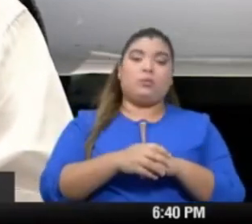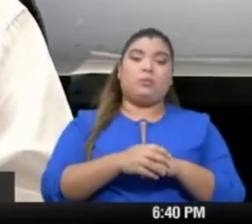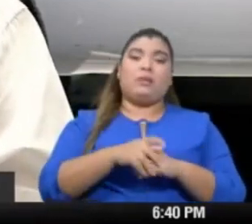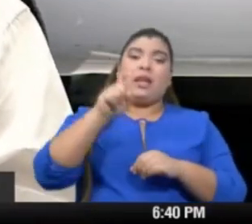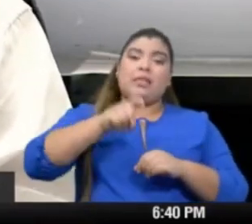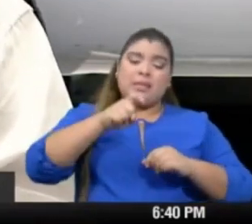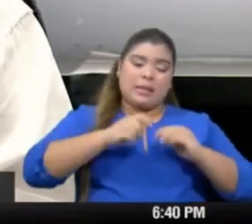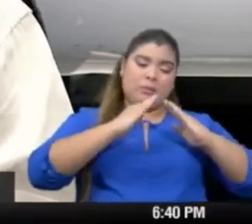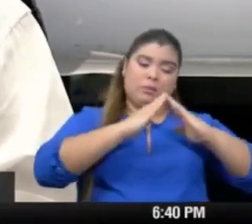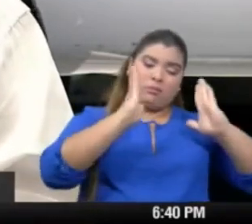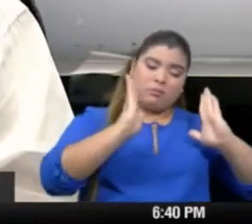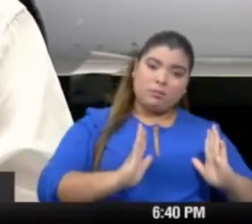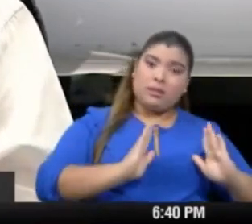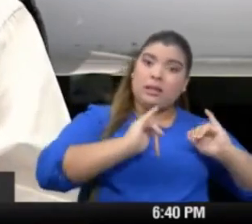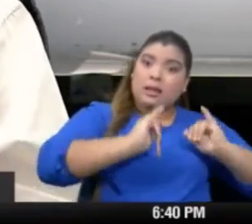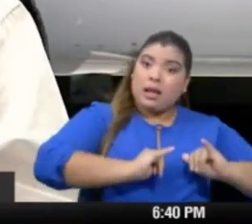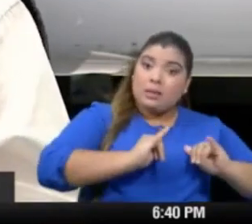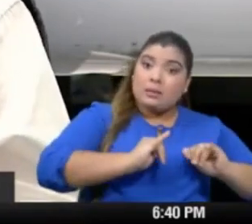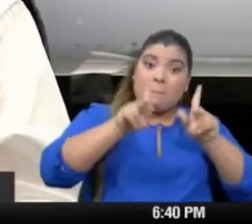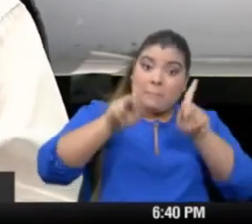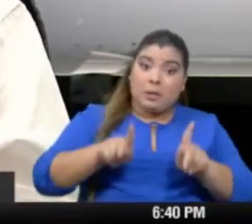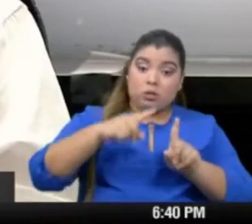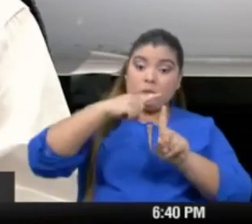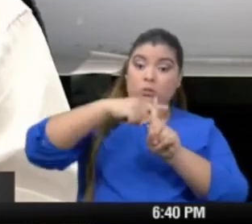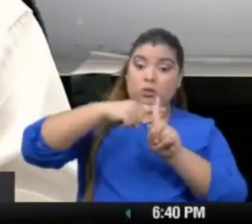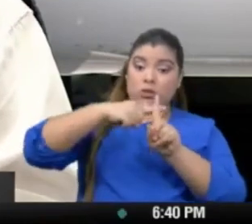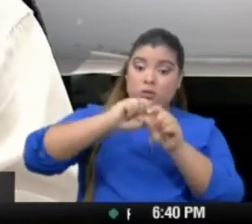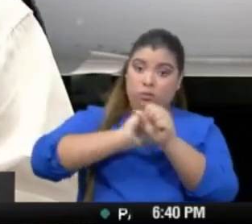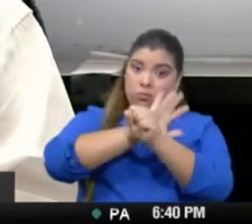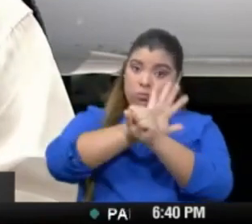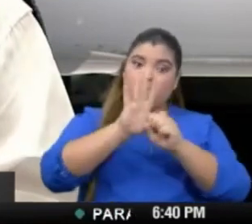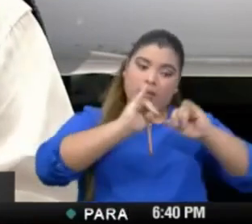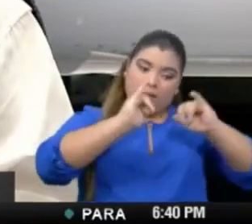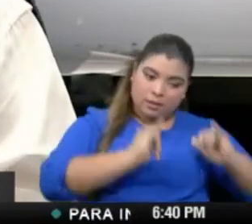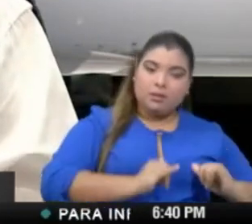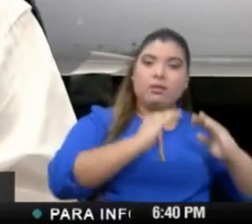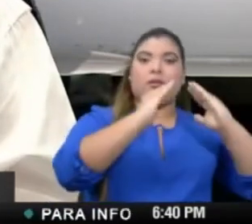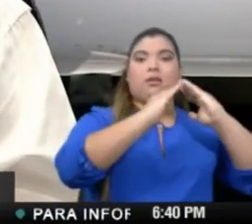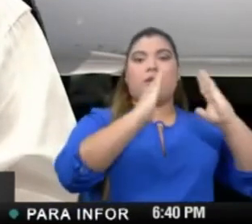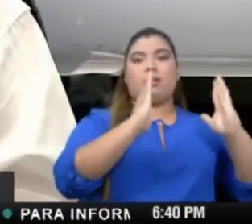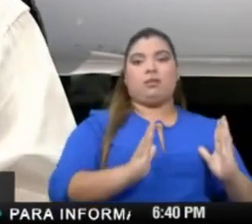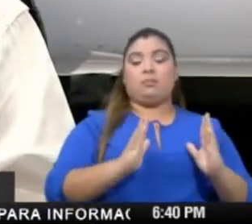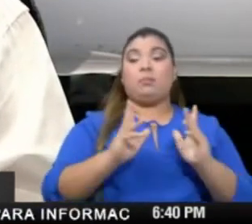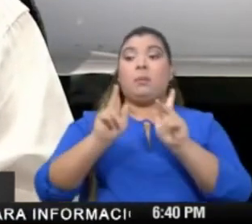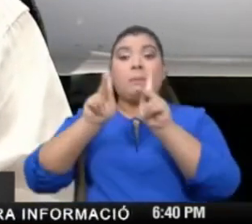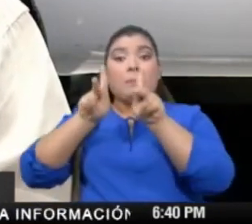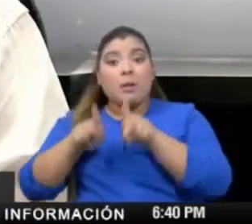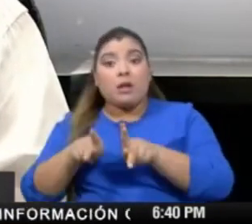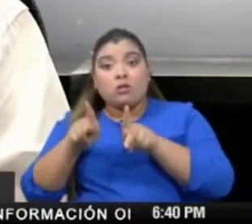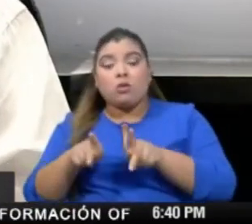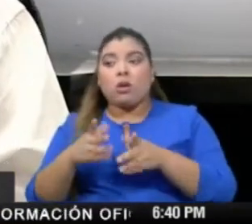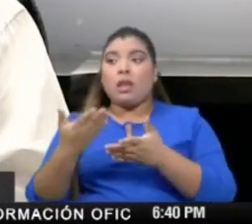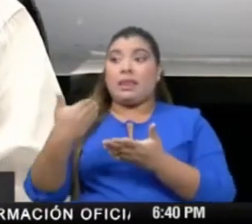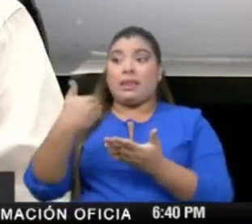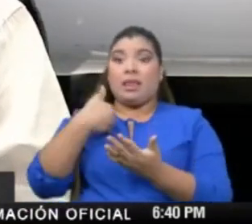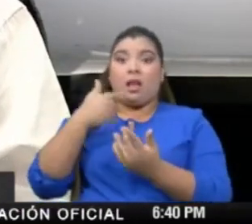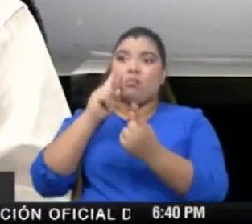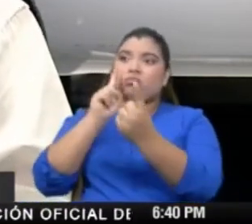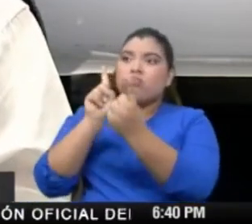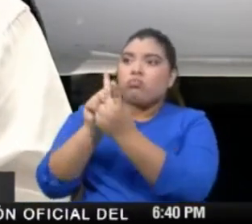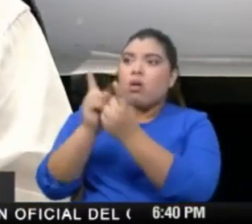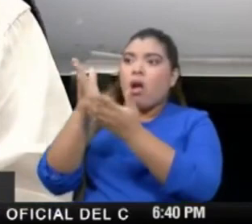el aislamiento de los positivos. La ganamos con el seguimiento de aquellas personas que son